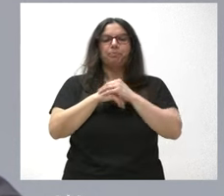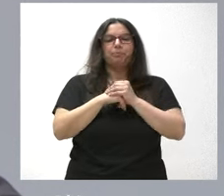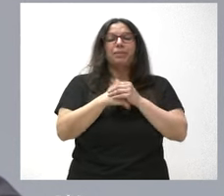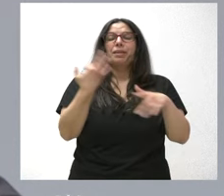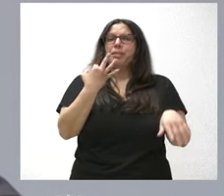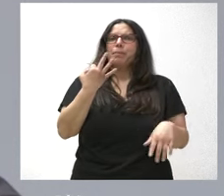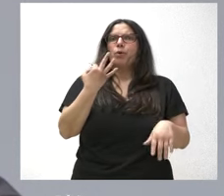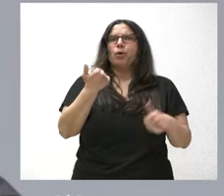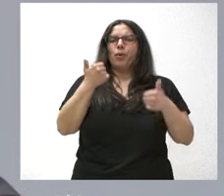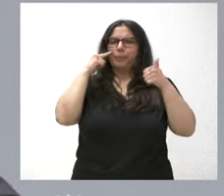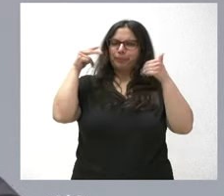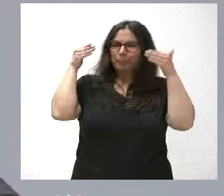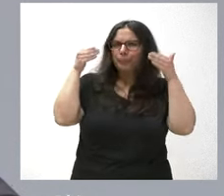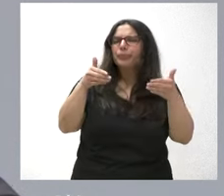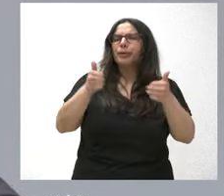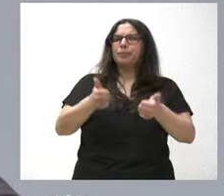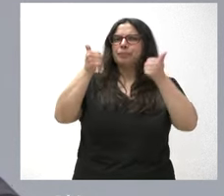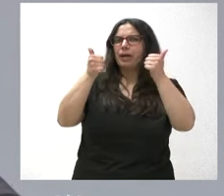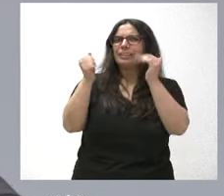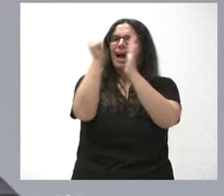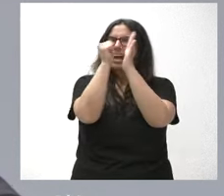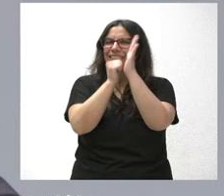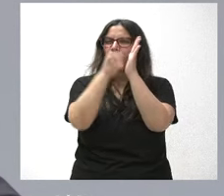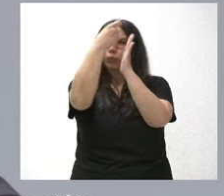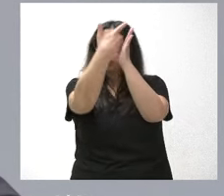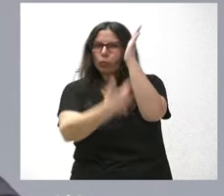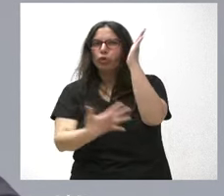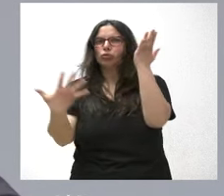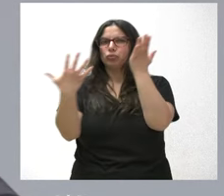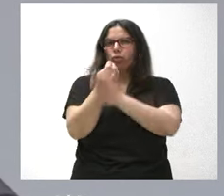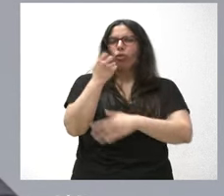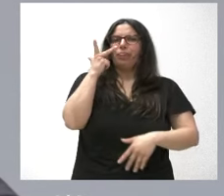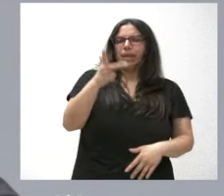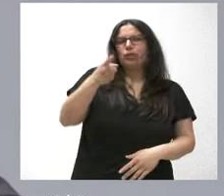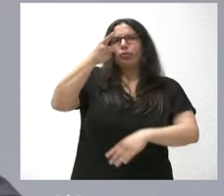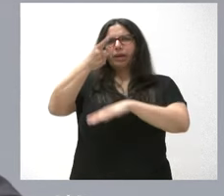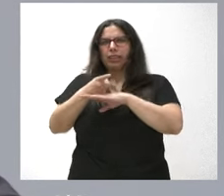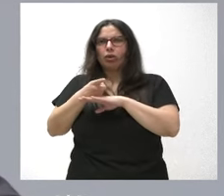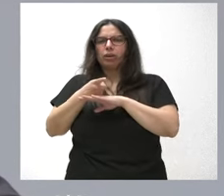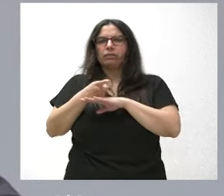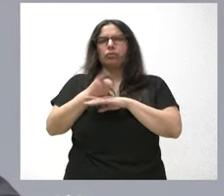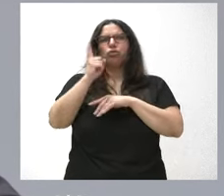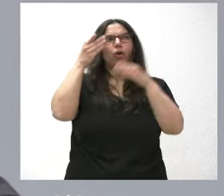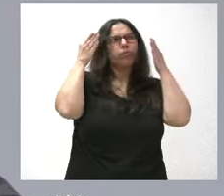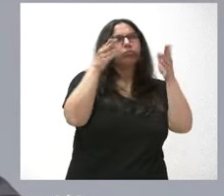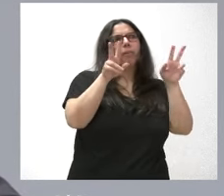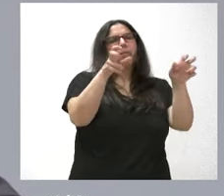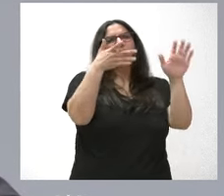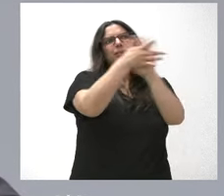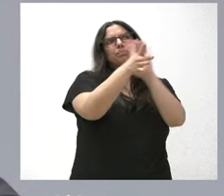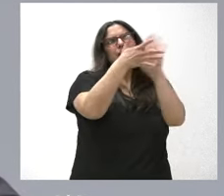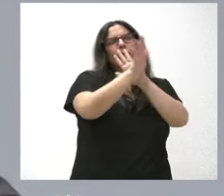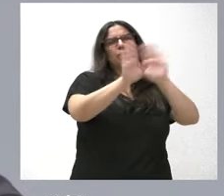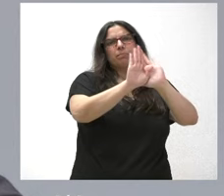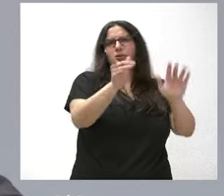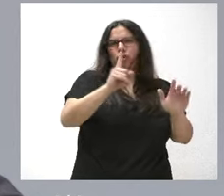más con profundidad los derechos y obligaciones, el texto articulado, y quizás no fijarnos tanto en la parte